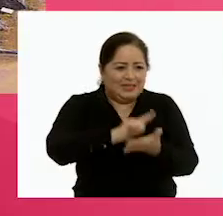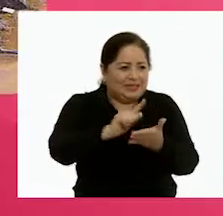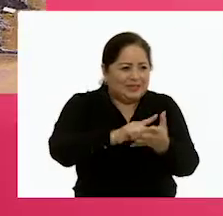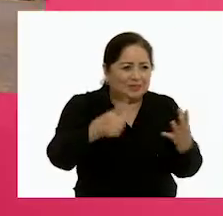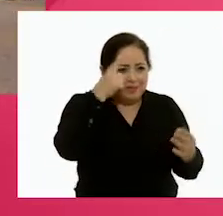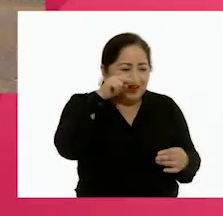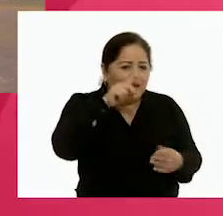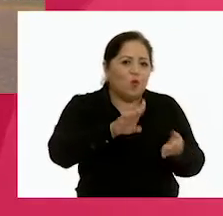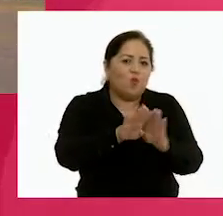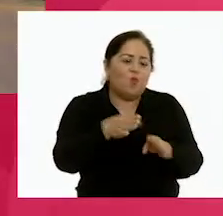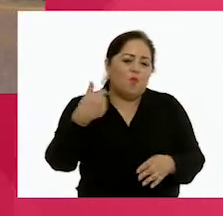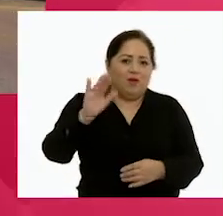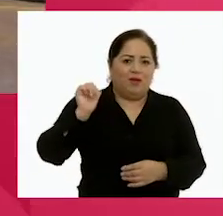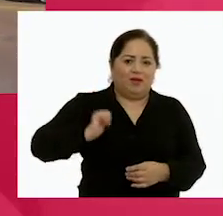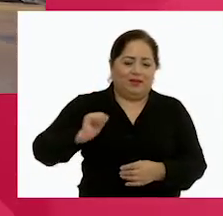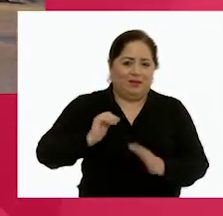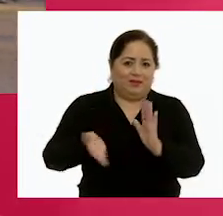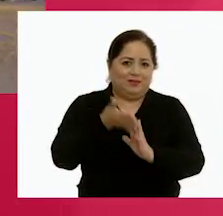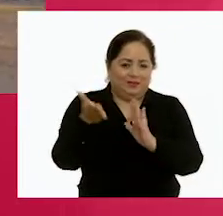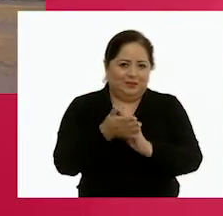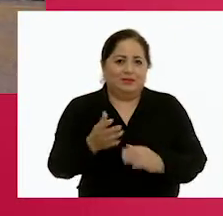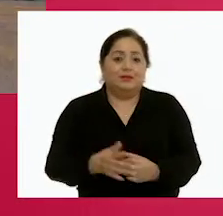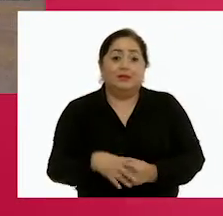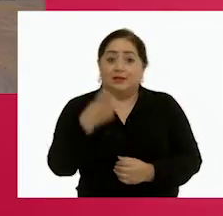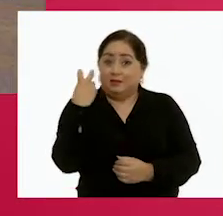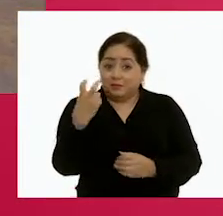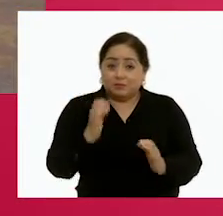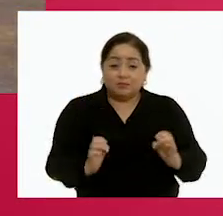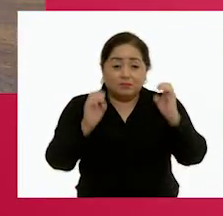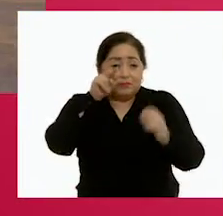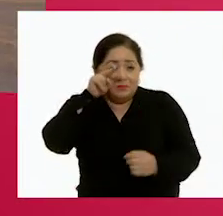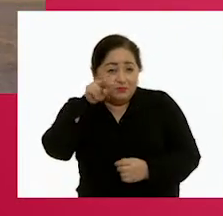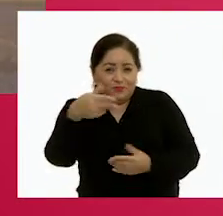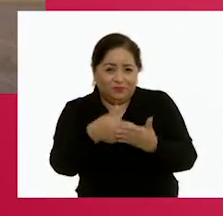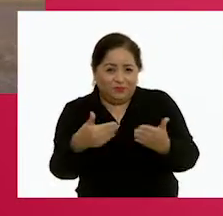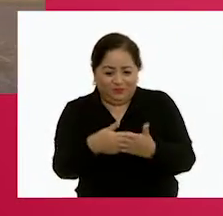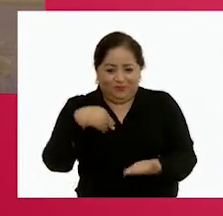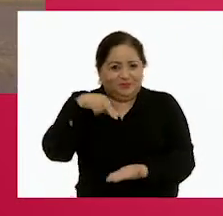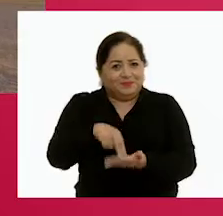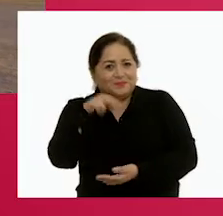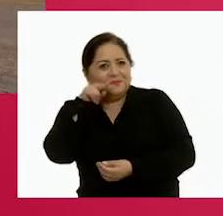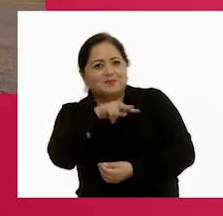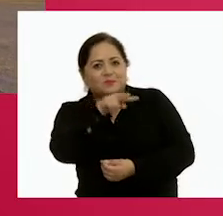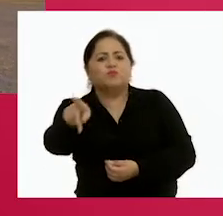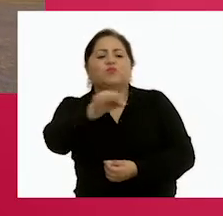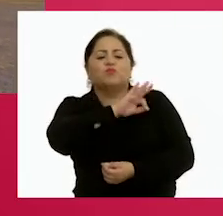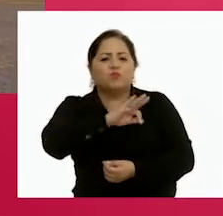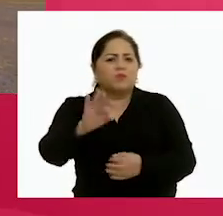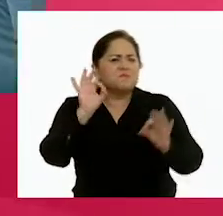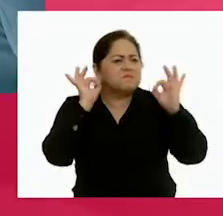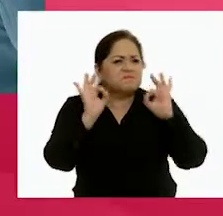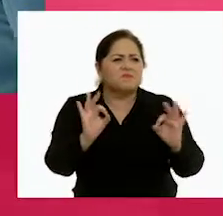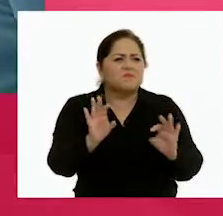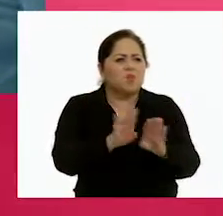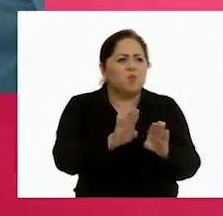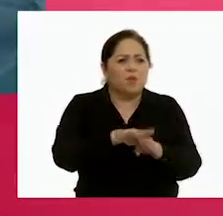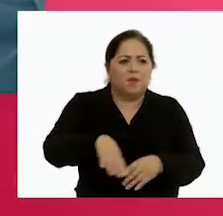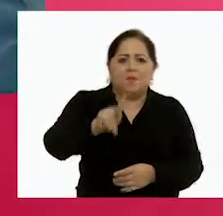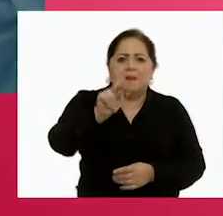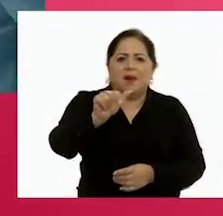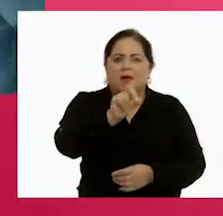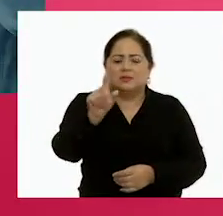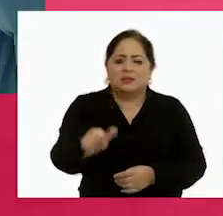liberar efectivamente los elementos arquitectónicos. Con este edificio, si observamos desde aquí donde nos encontramos nosotros, podemos ver perfectamente delimitada la